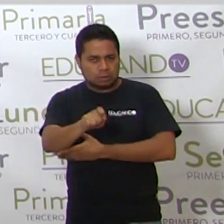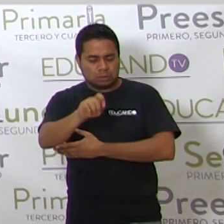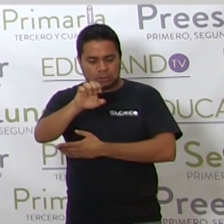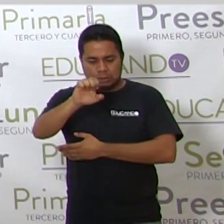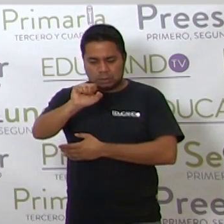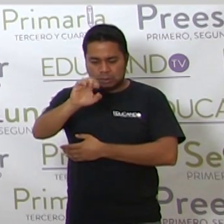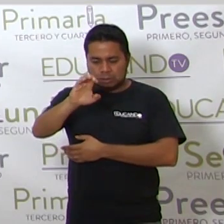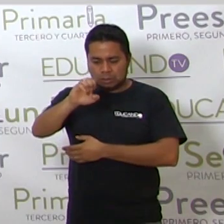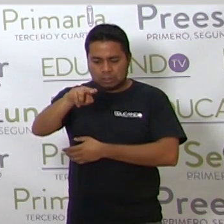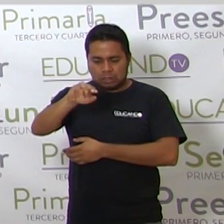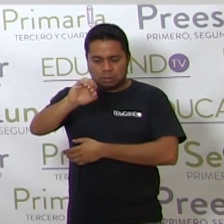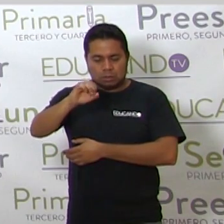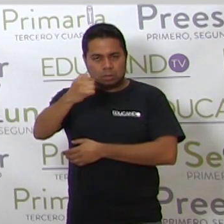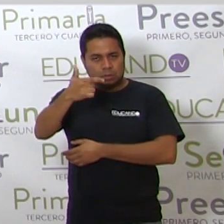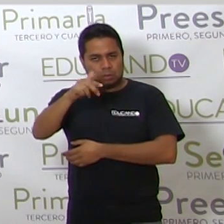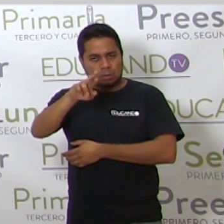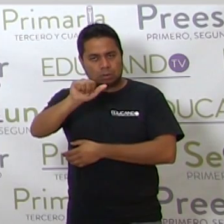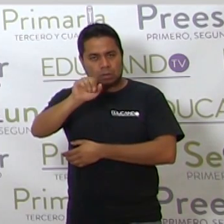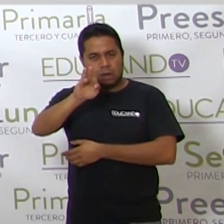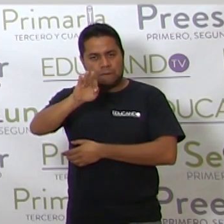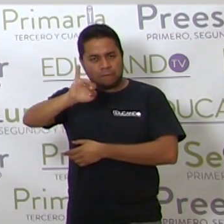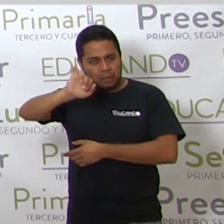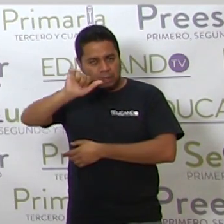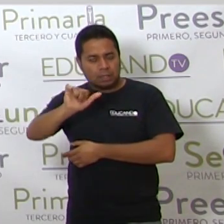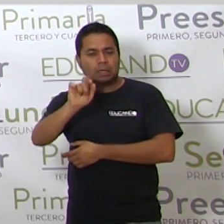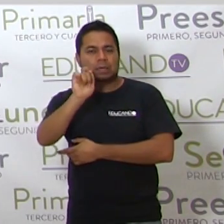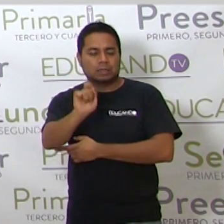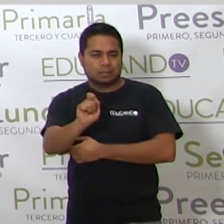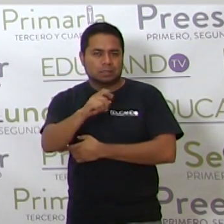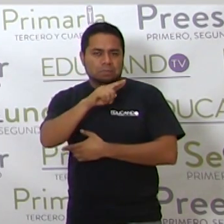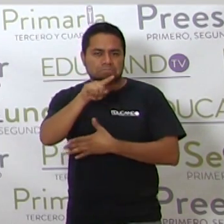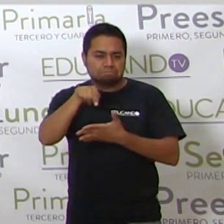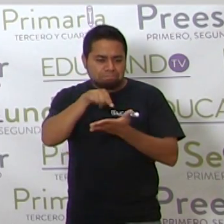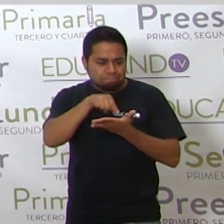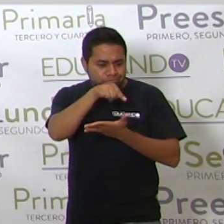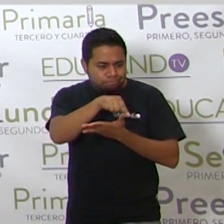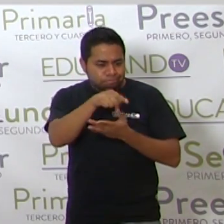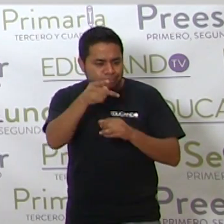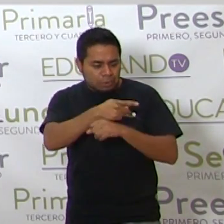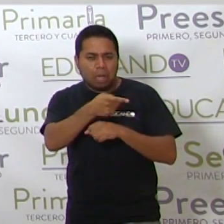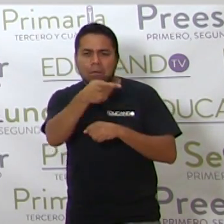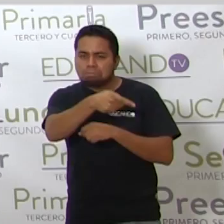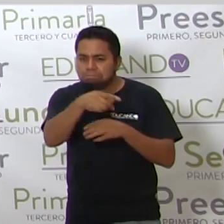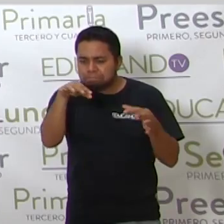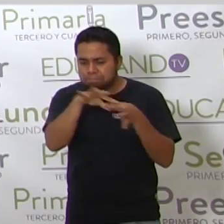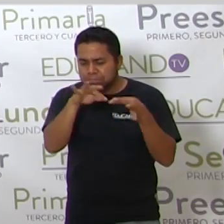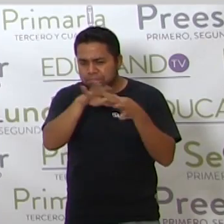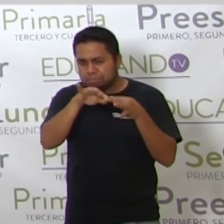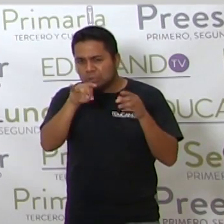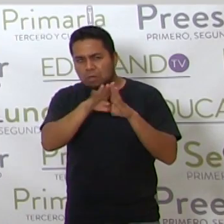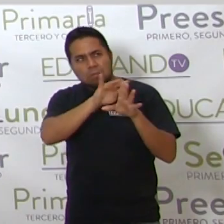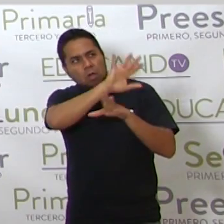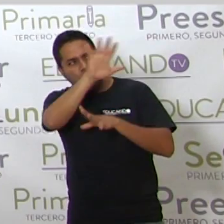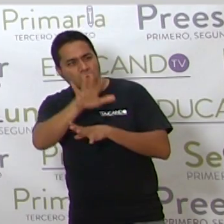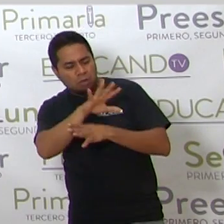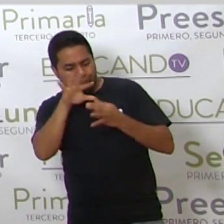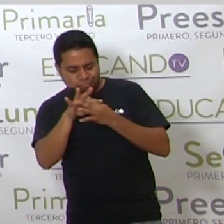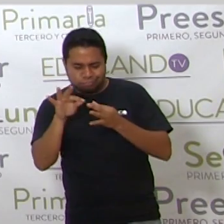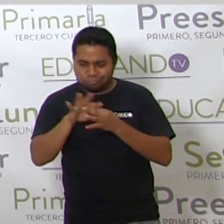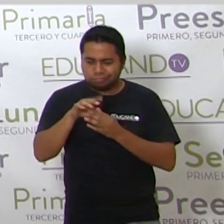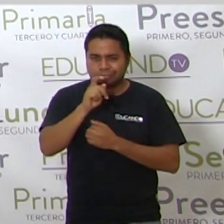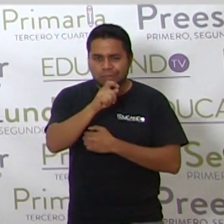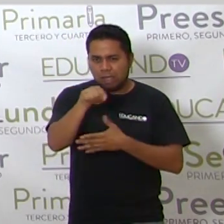donde se desarrollan los episodios bien importante también recordar